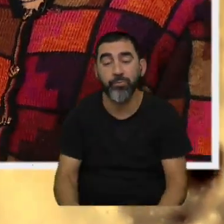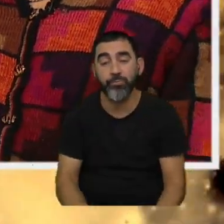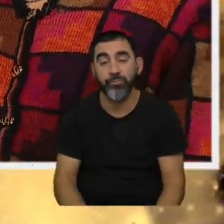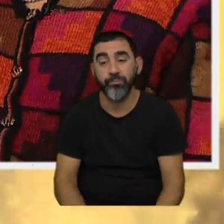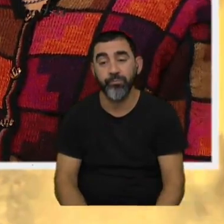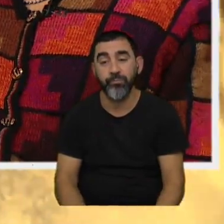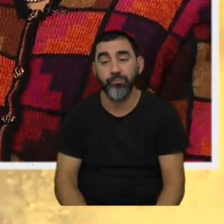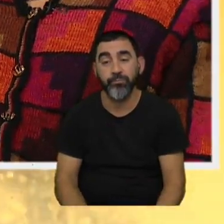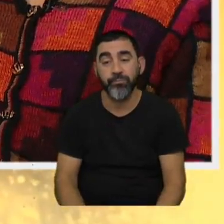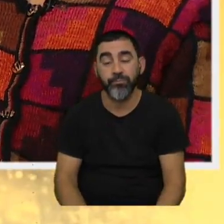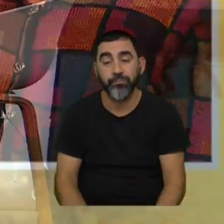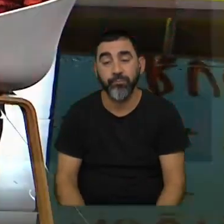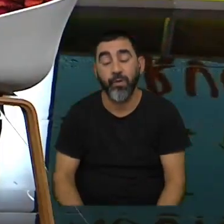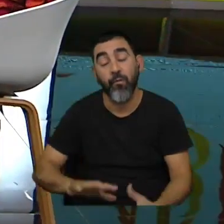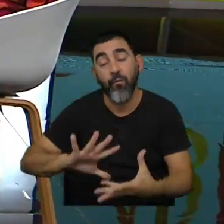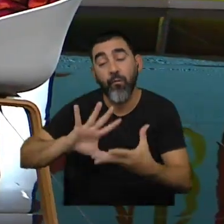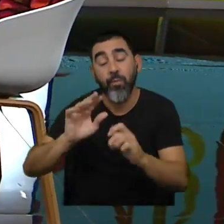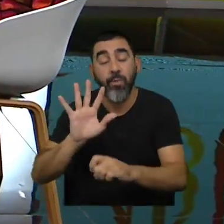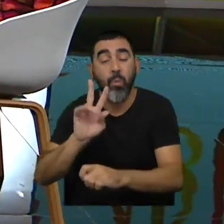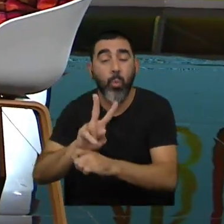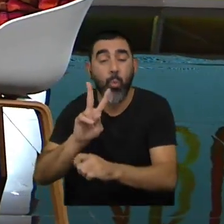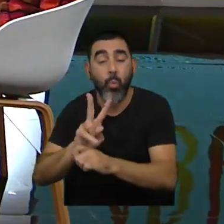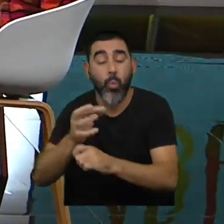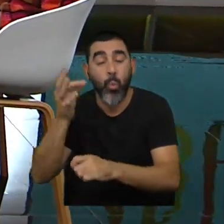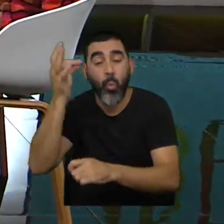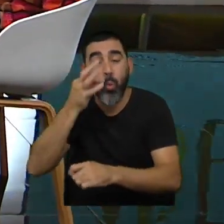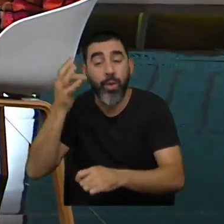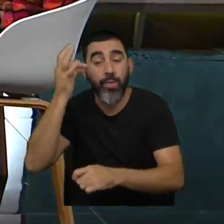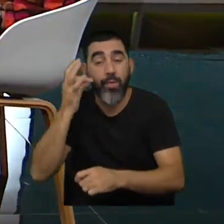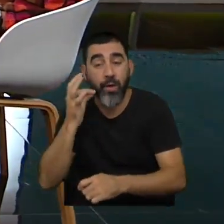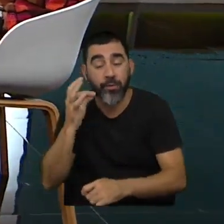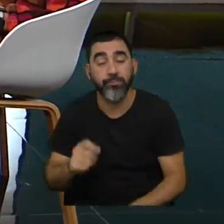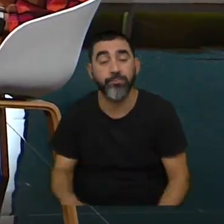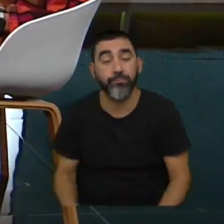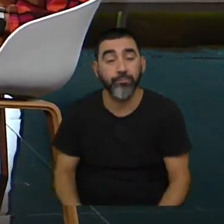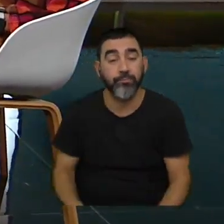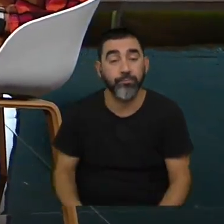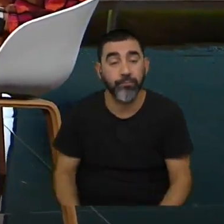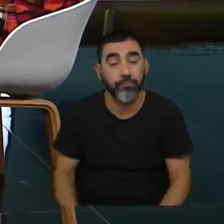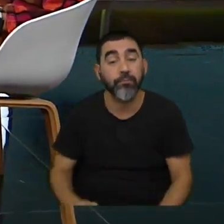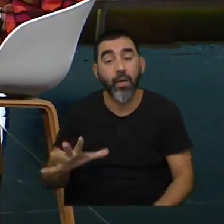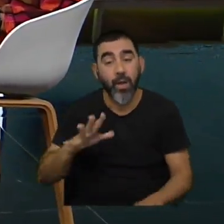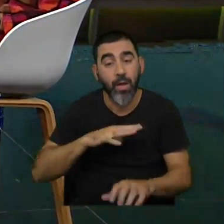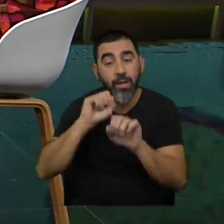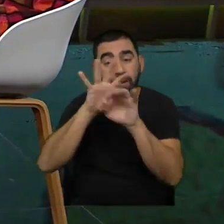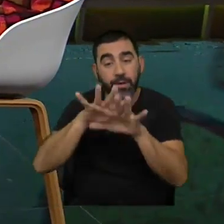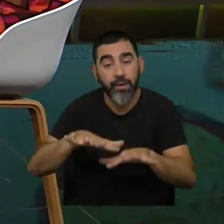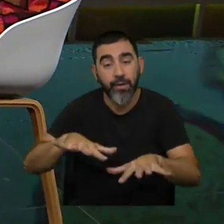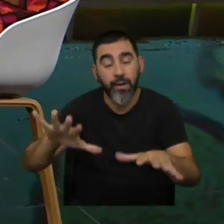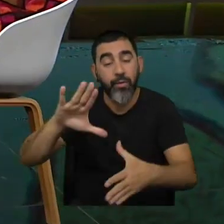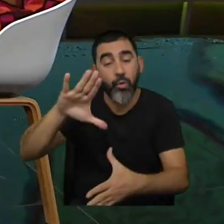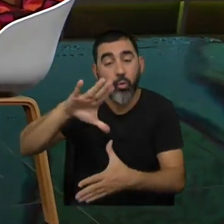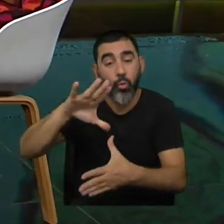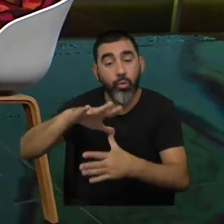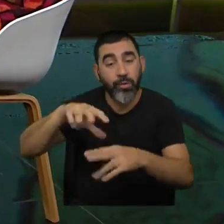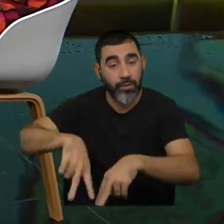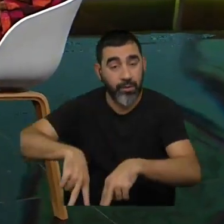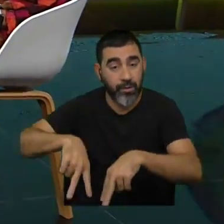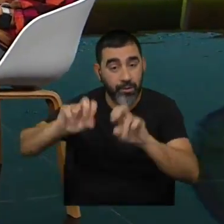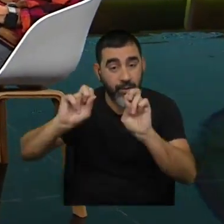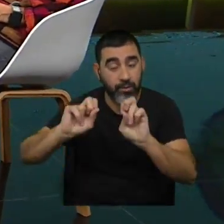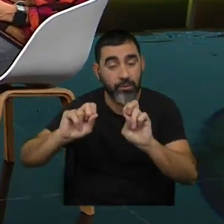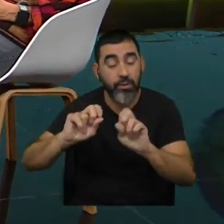forma de cuidar a los polinizadores. Karina, hay una red continental de estudio y